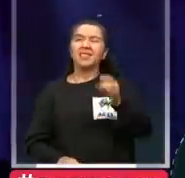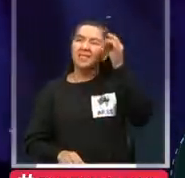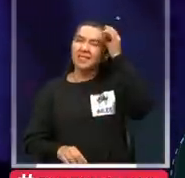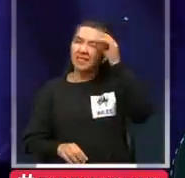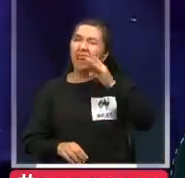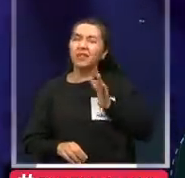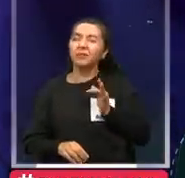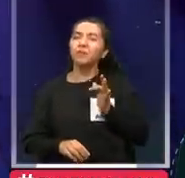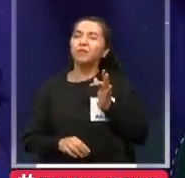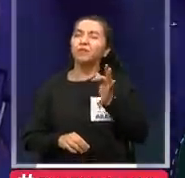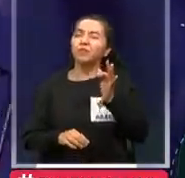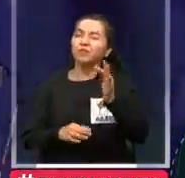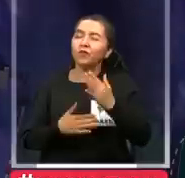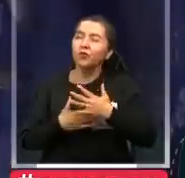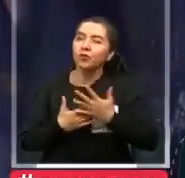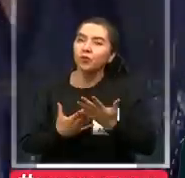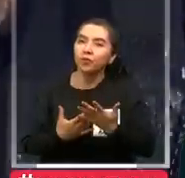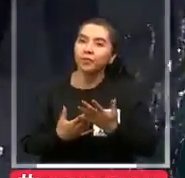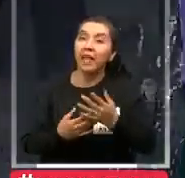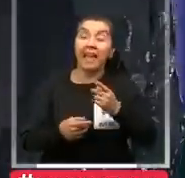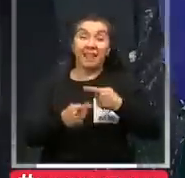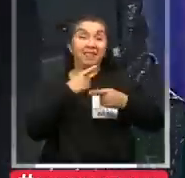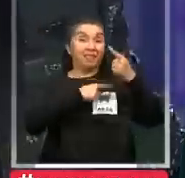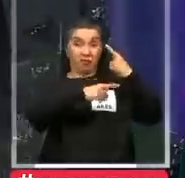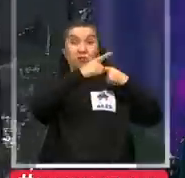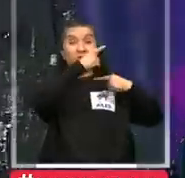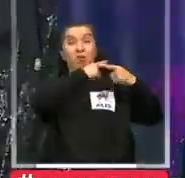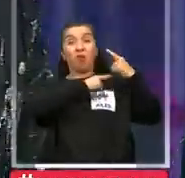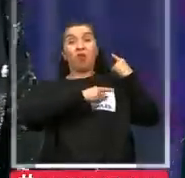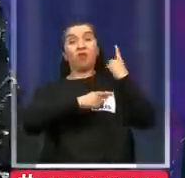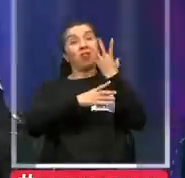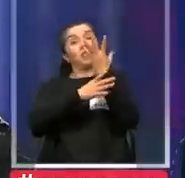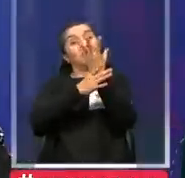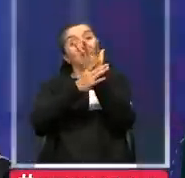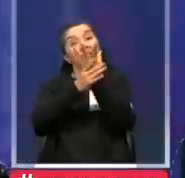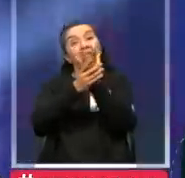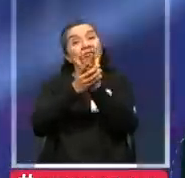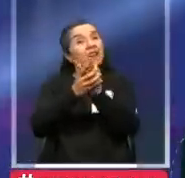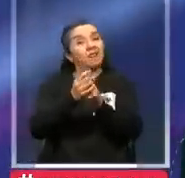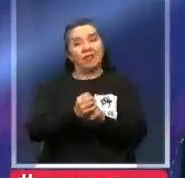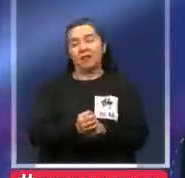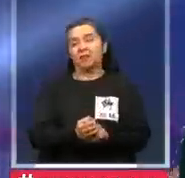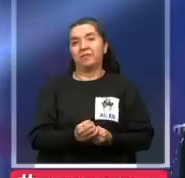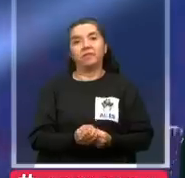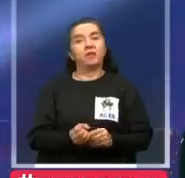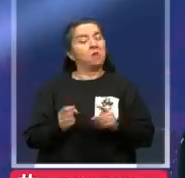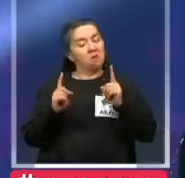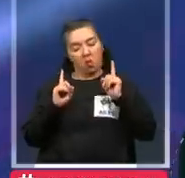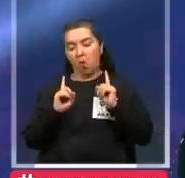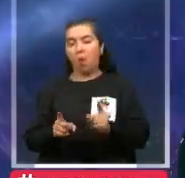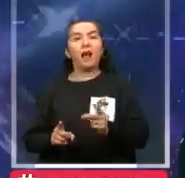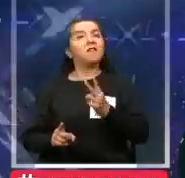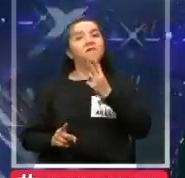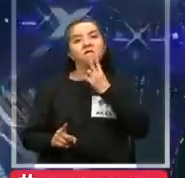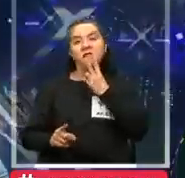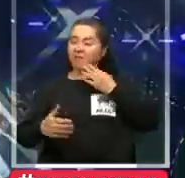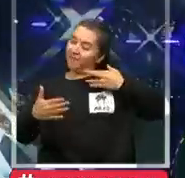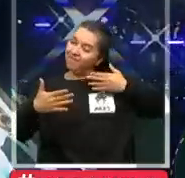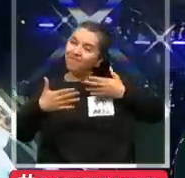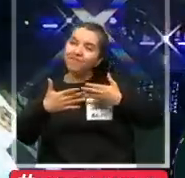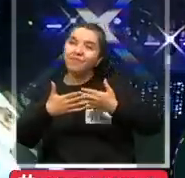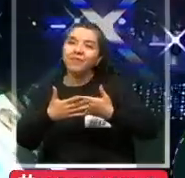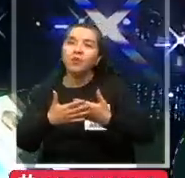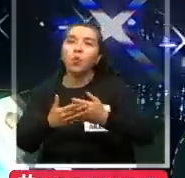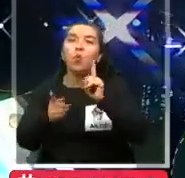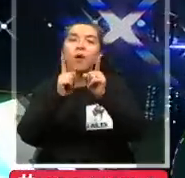aunque puede presentir que este cuento tiene fin, vivirá hasta el